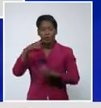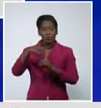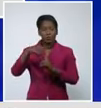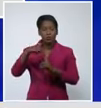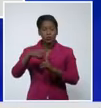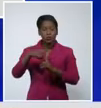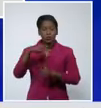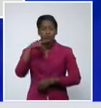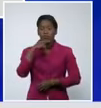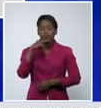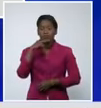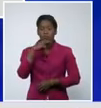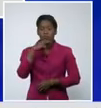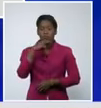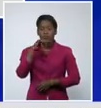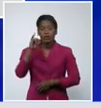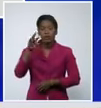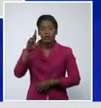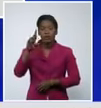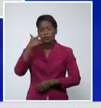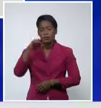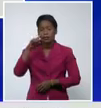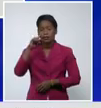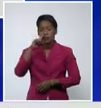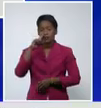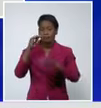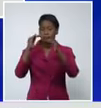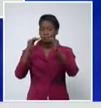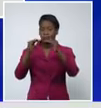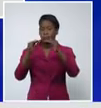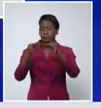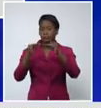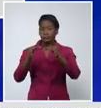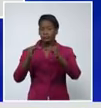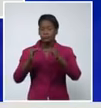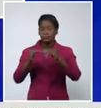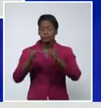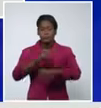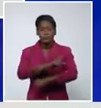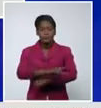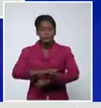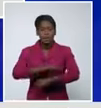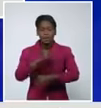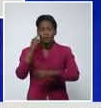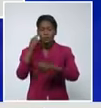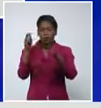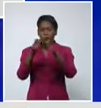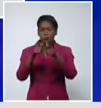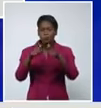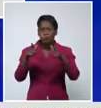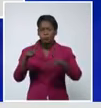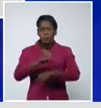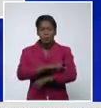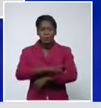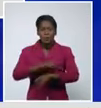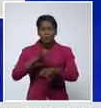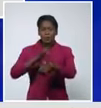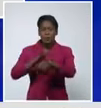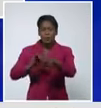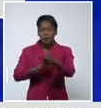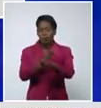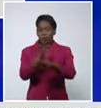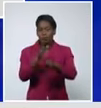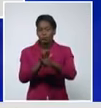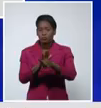e Irán. Todos estos países con cifras de miles de casos, y realmente es